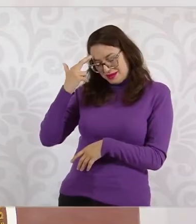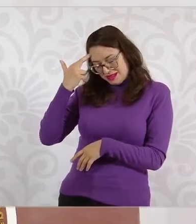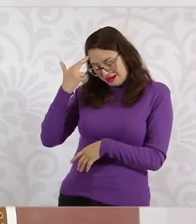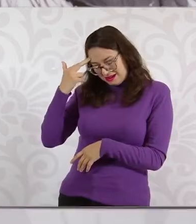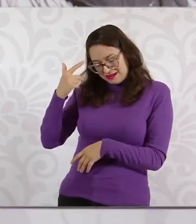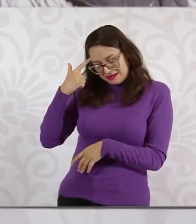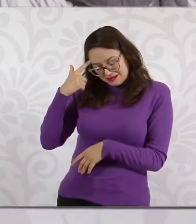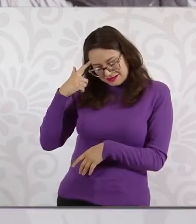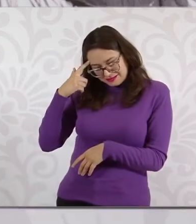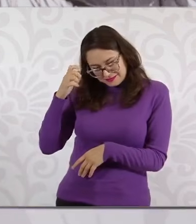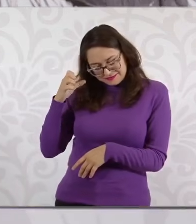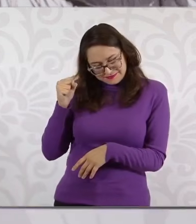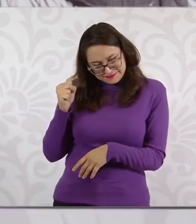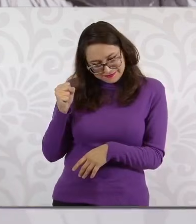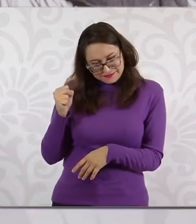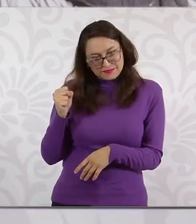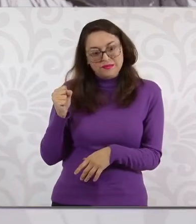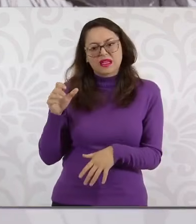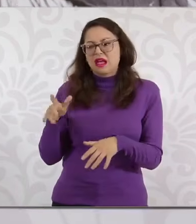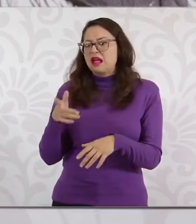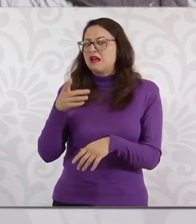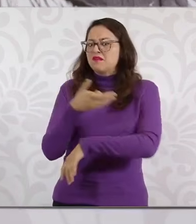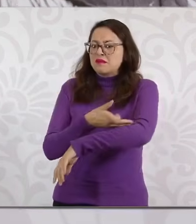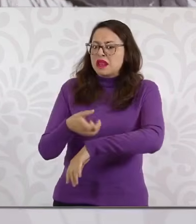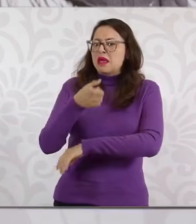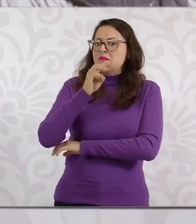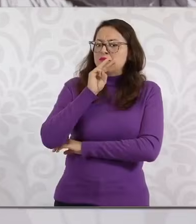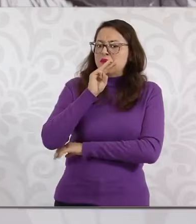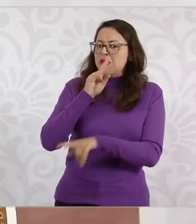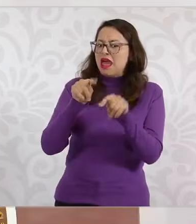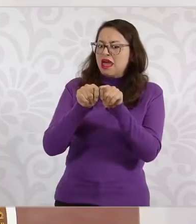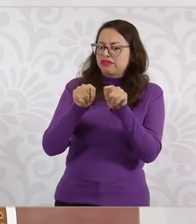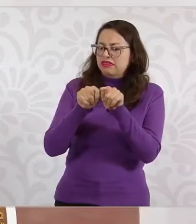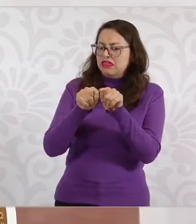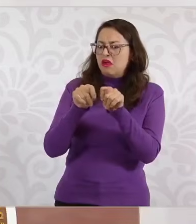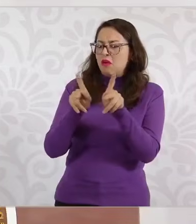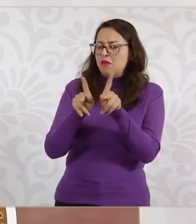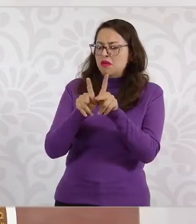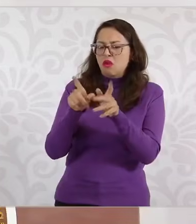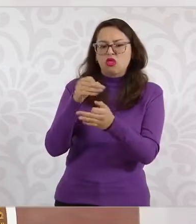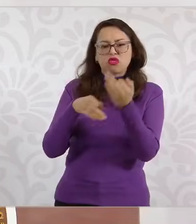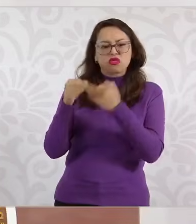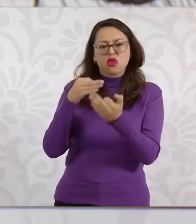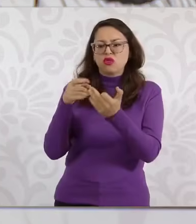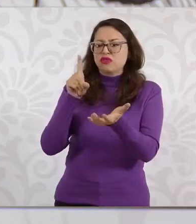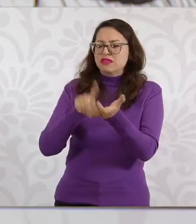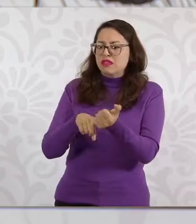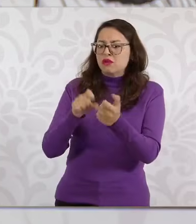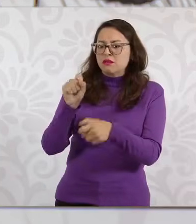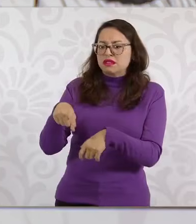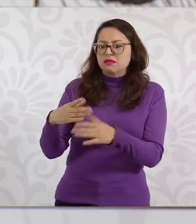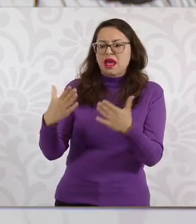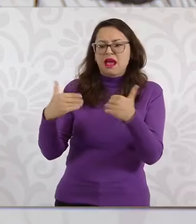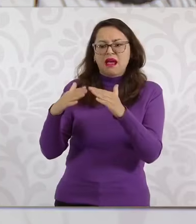años, había familias que era la mamá, el tío, el primo. Entonces, si todas las familias tenían derecho a la vivienda